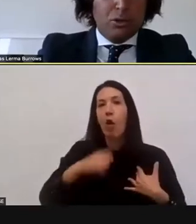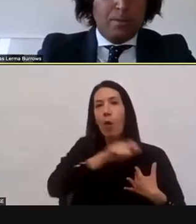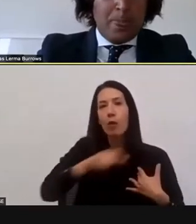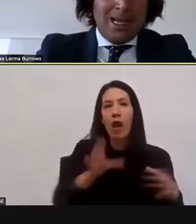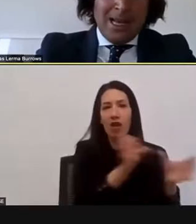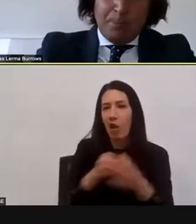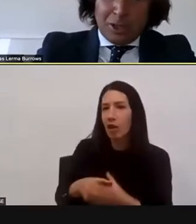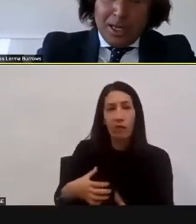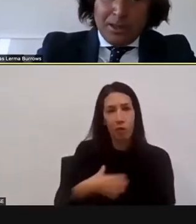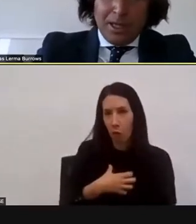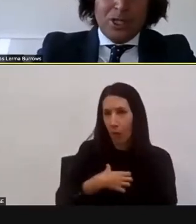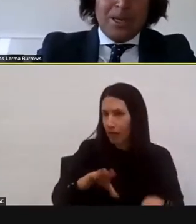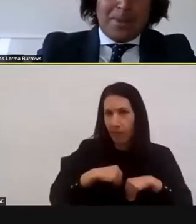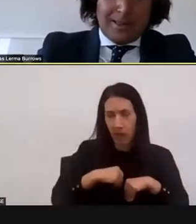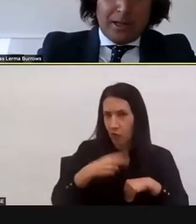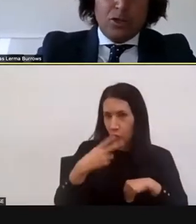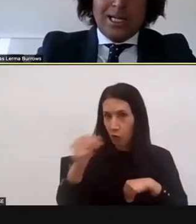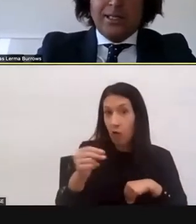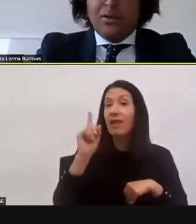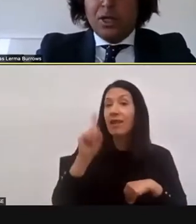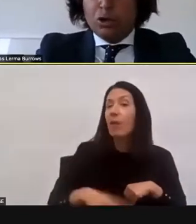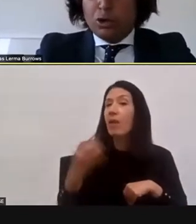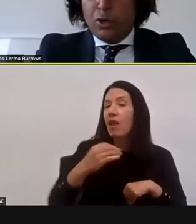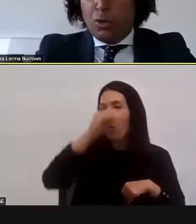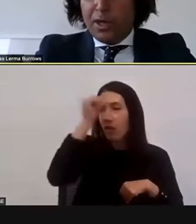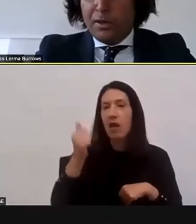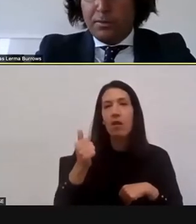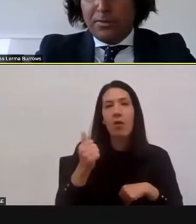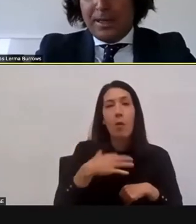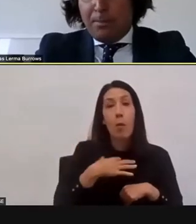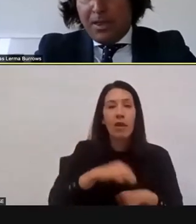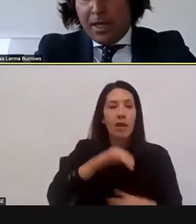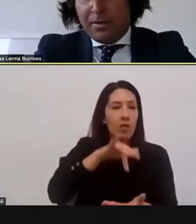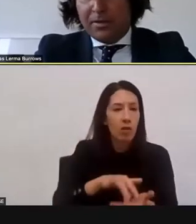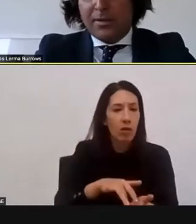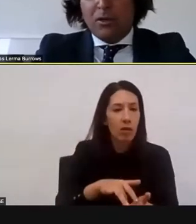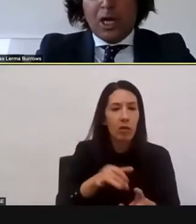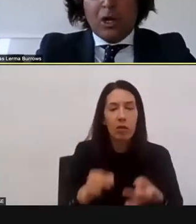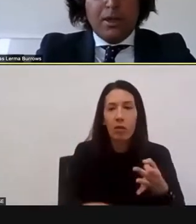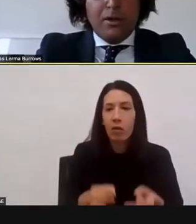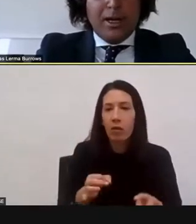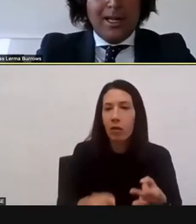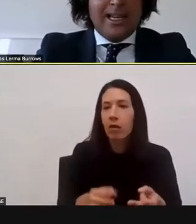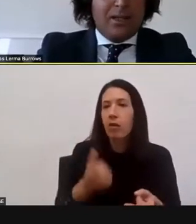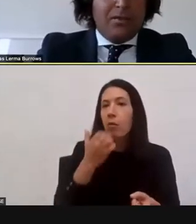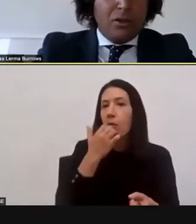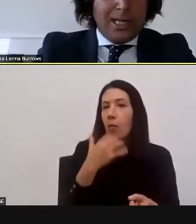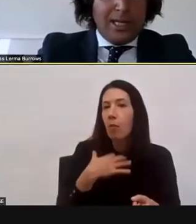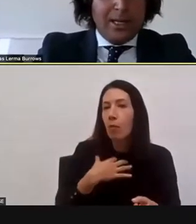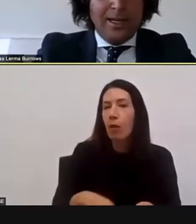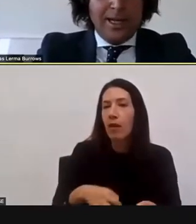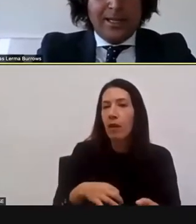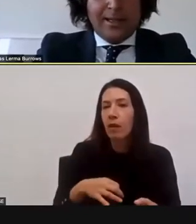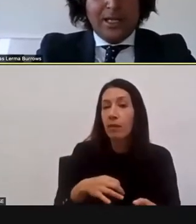colectivos. Pero también hemos de apartarnos de la tentación de construir un juicio de tipicidad trazado con la convencional y artificiosa